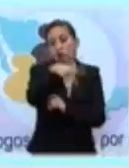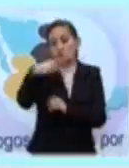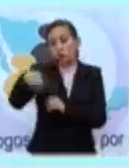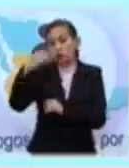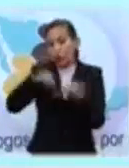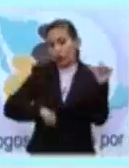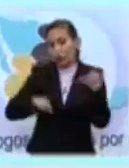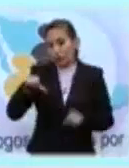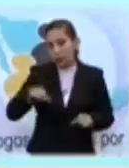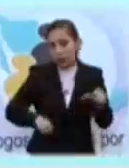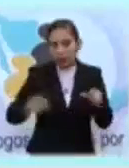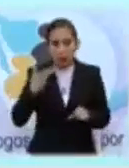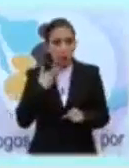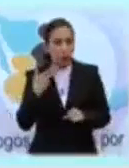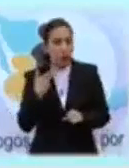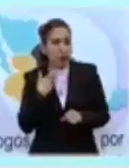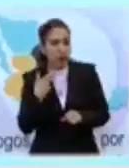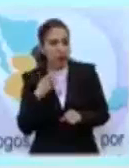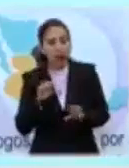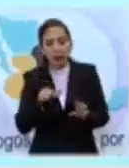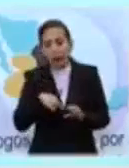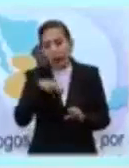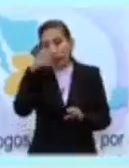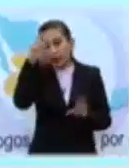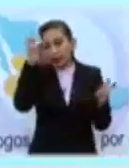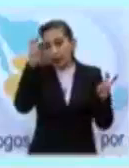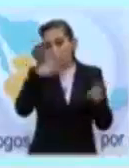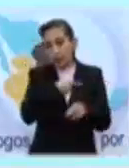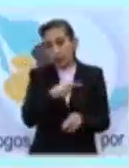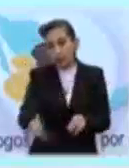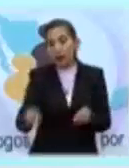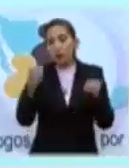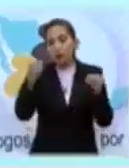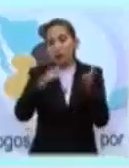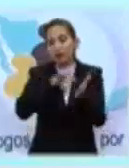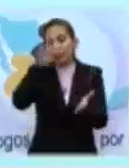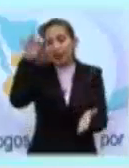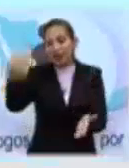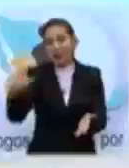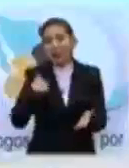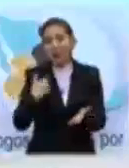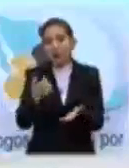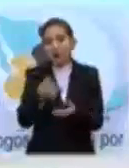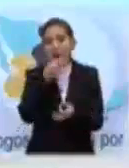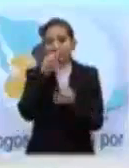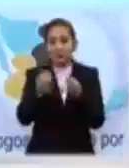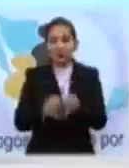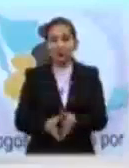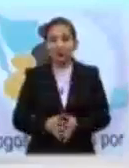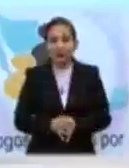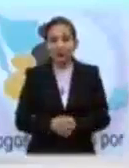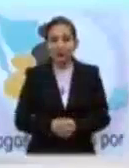políticas públicas que están incidiendo en el tema de la pobreza. Nuevamente, muchas gracias por la invitación.